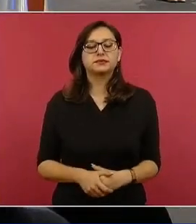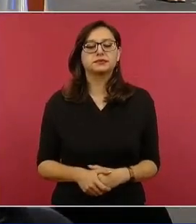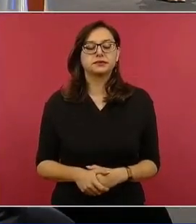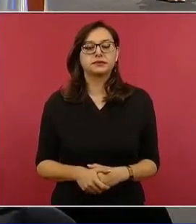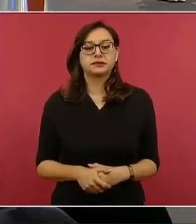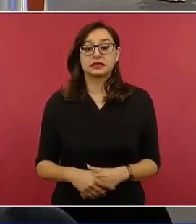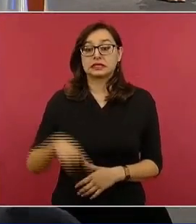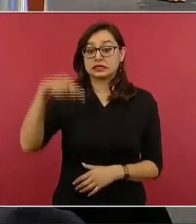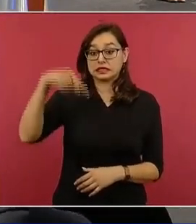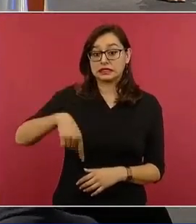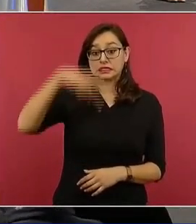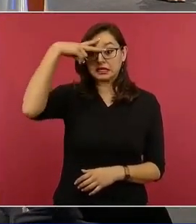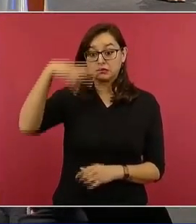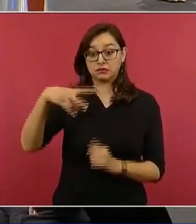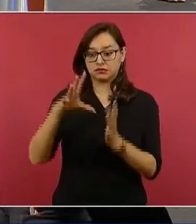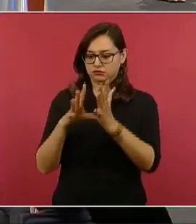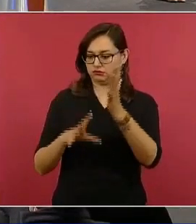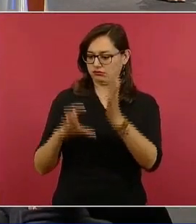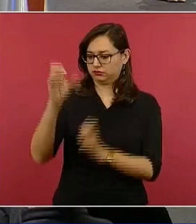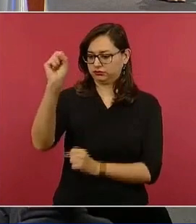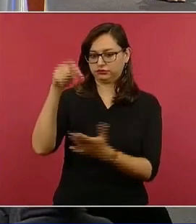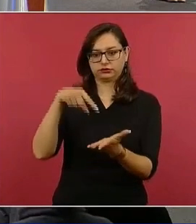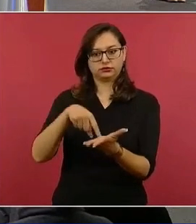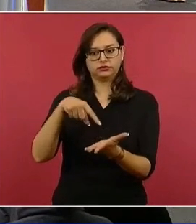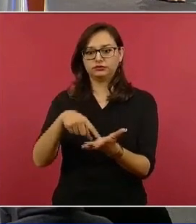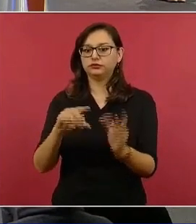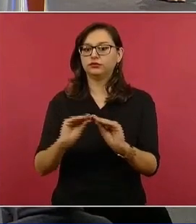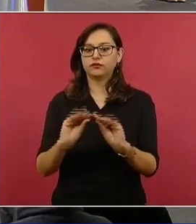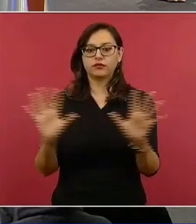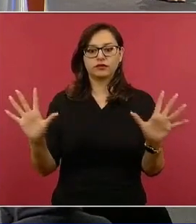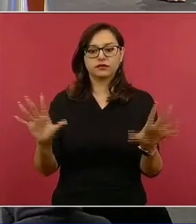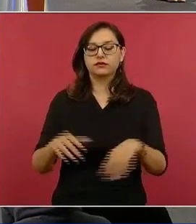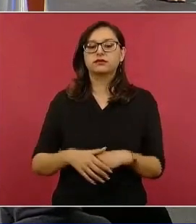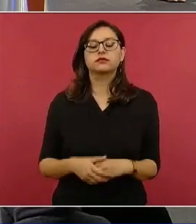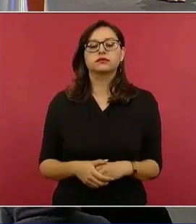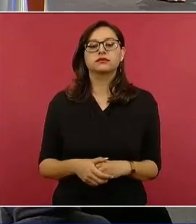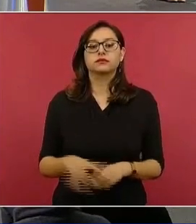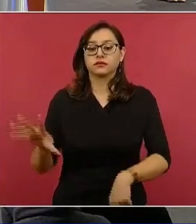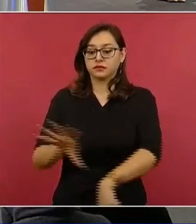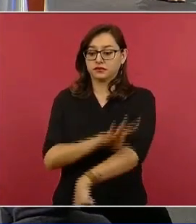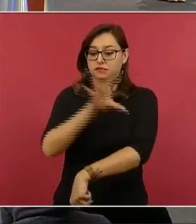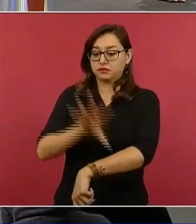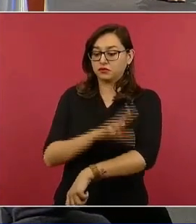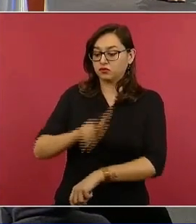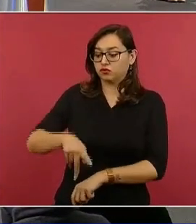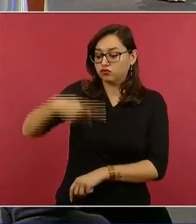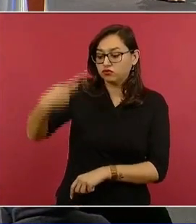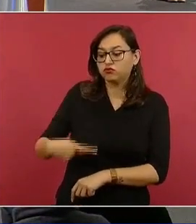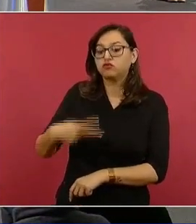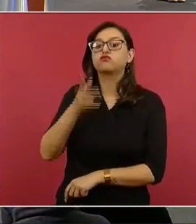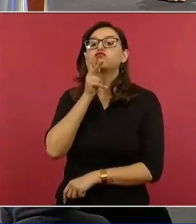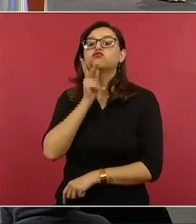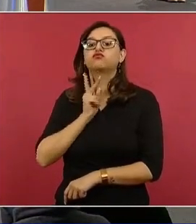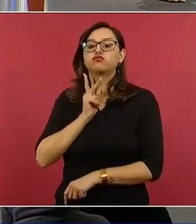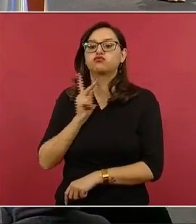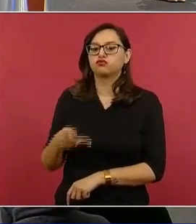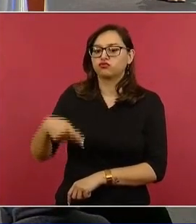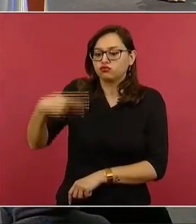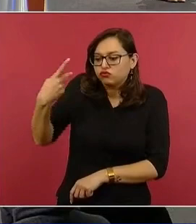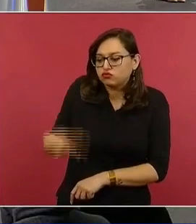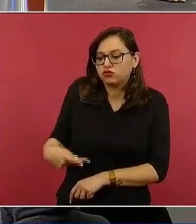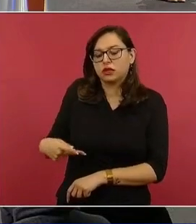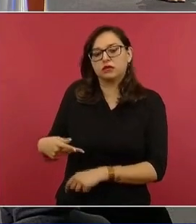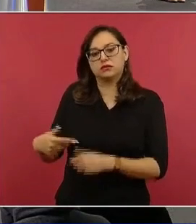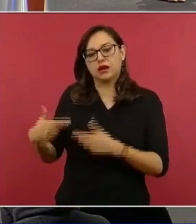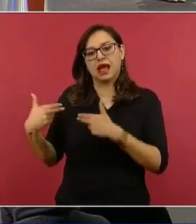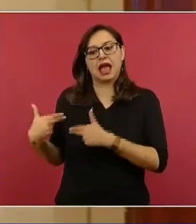la Constitución es muy clara. Los recursos energéticos y los yacimientos petroleros son a